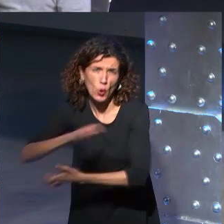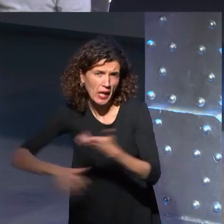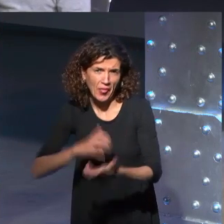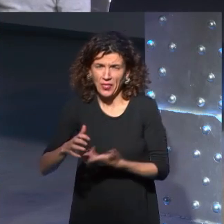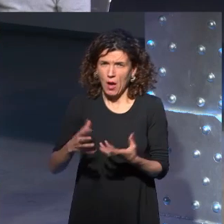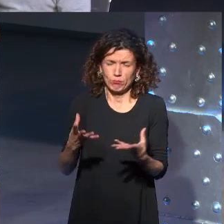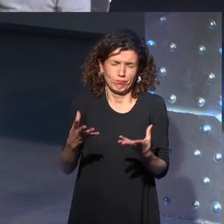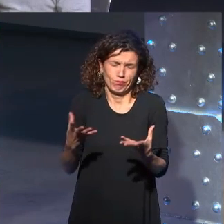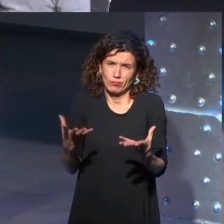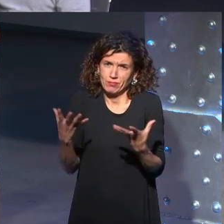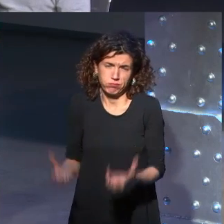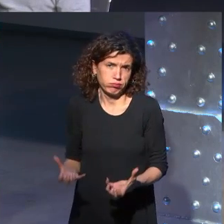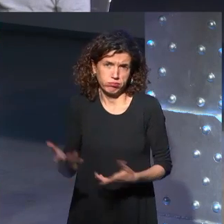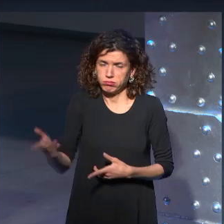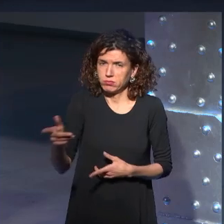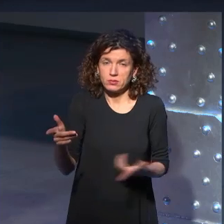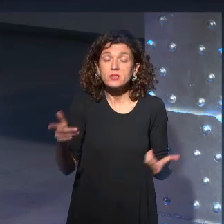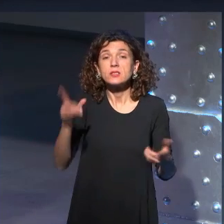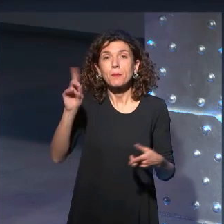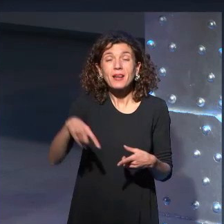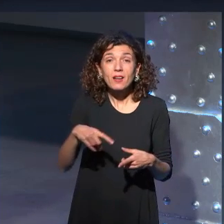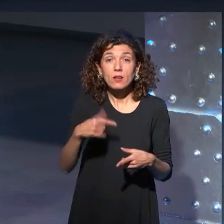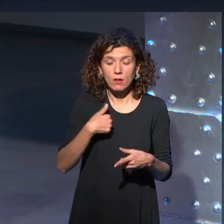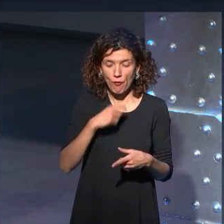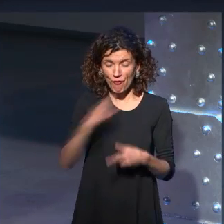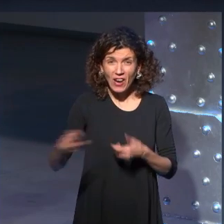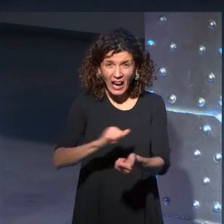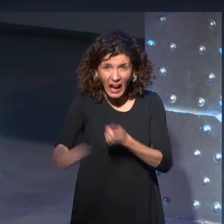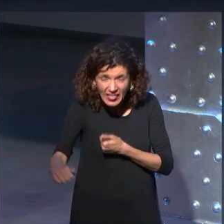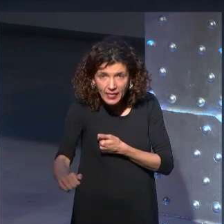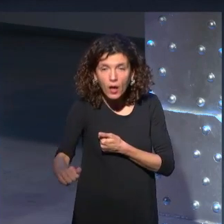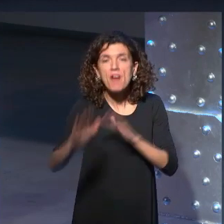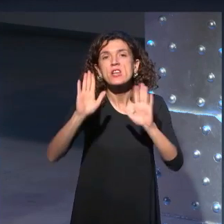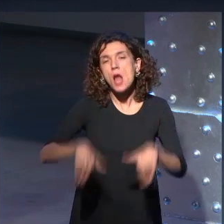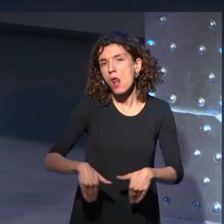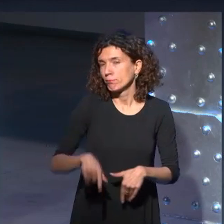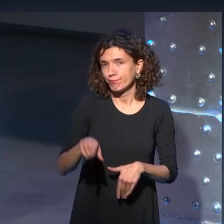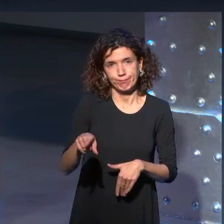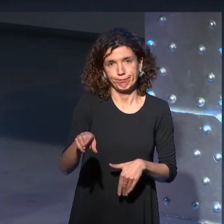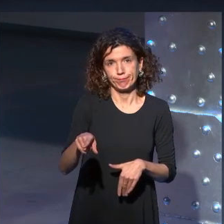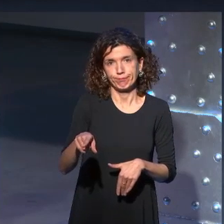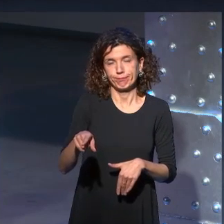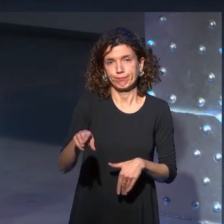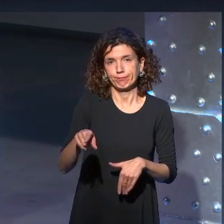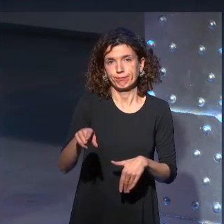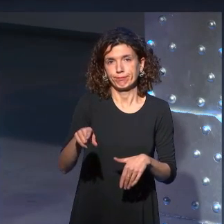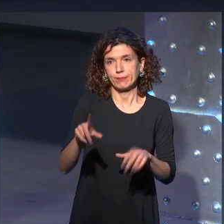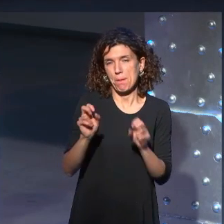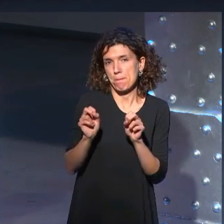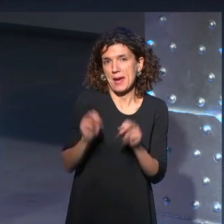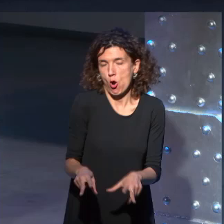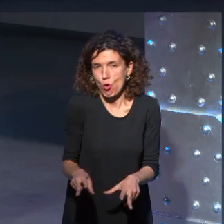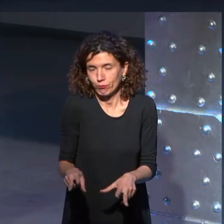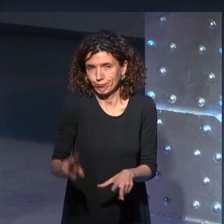gratuita. Y te das cuenta que vengarte provoca otra y otra, no se